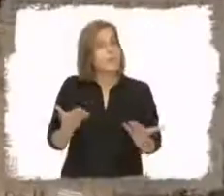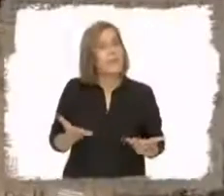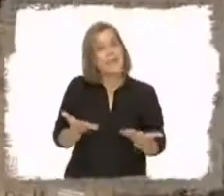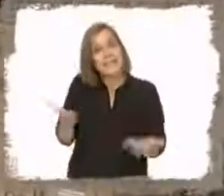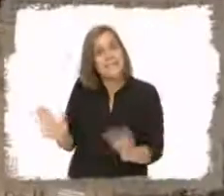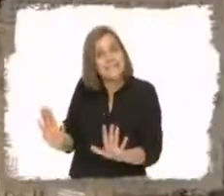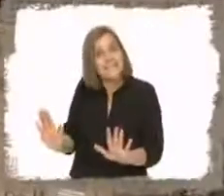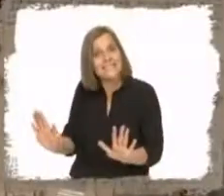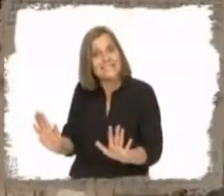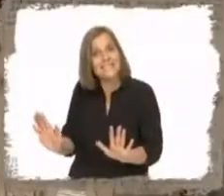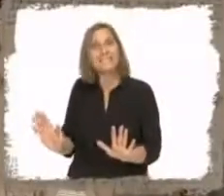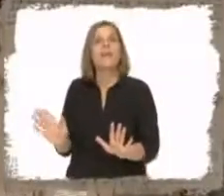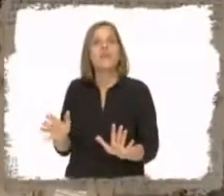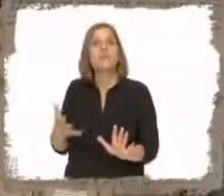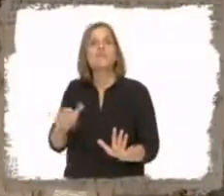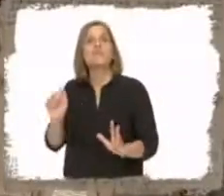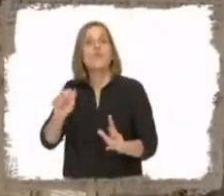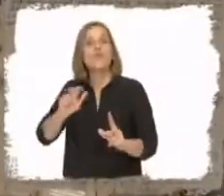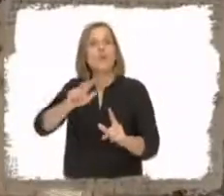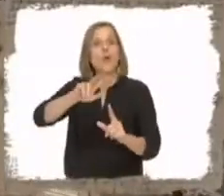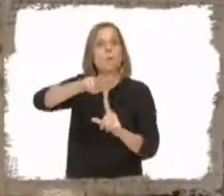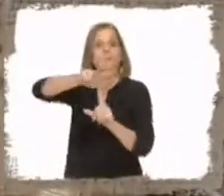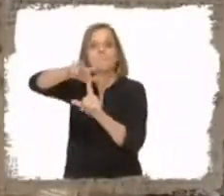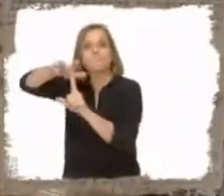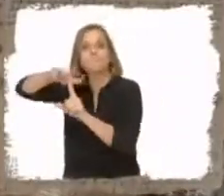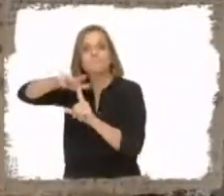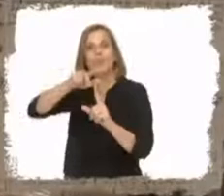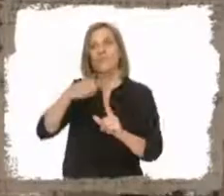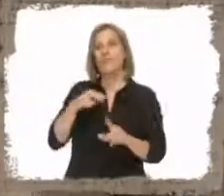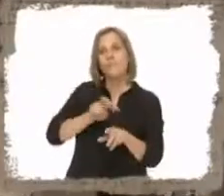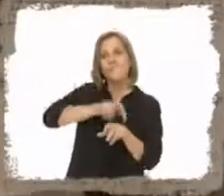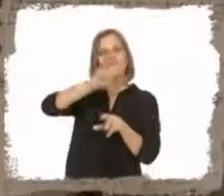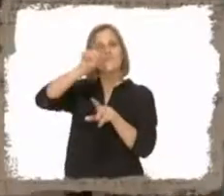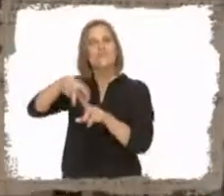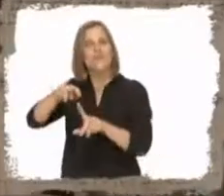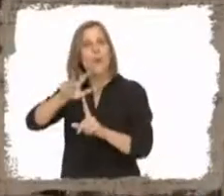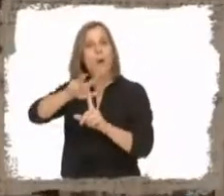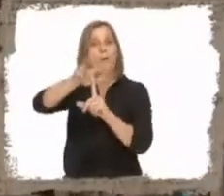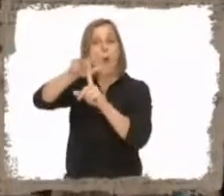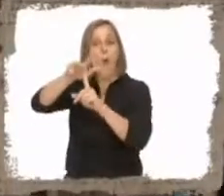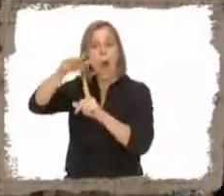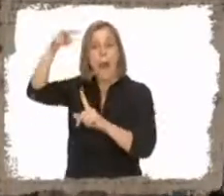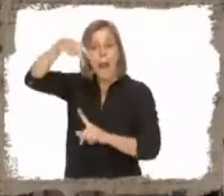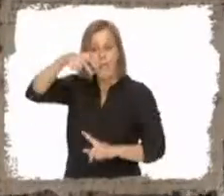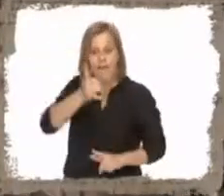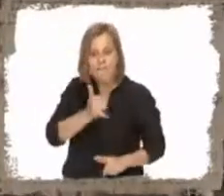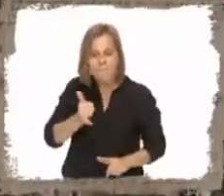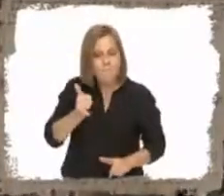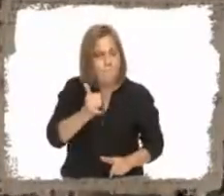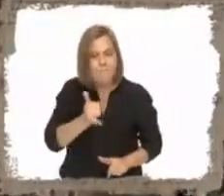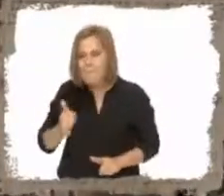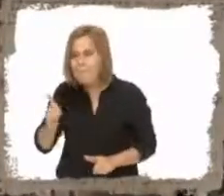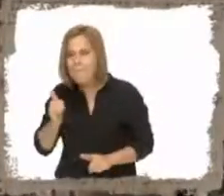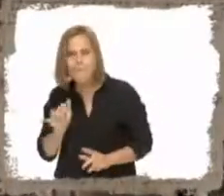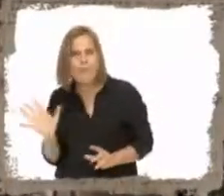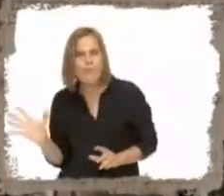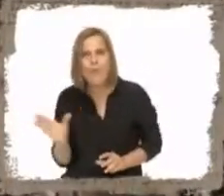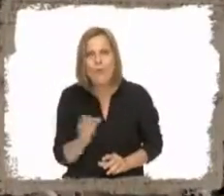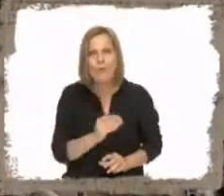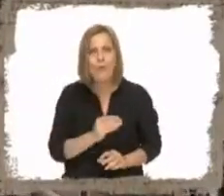Bueno, entonces así, Camila, conseguimos un helicóptero que me suba y yo voy filmando todo desde arriba con la cámara en la